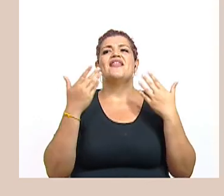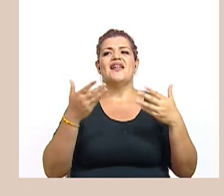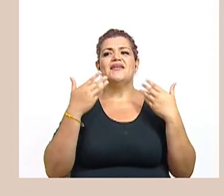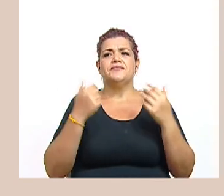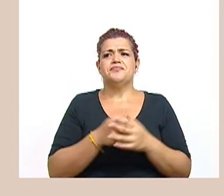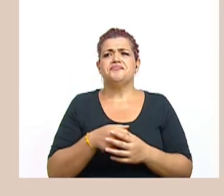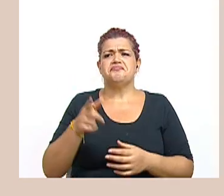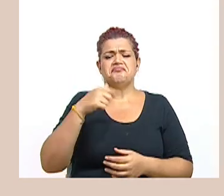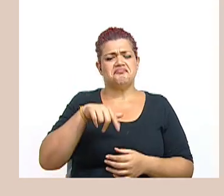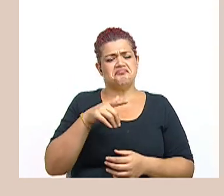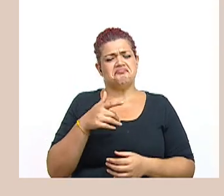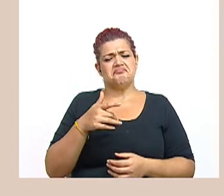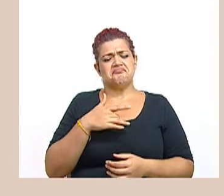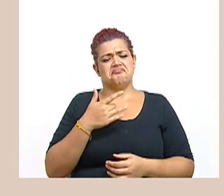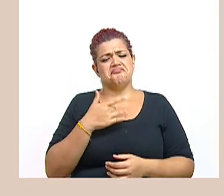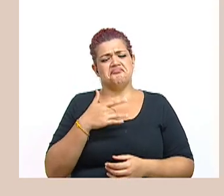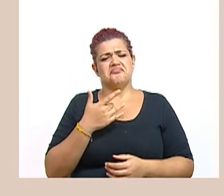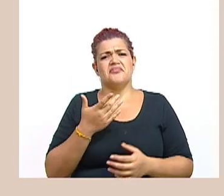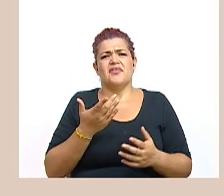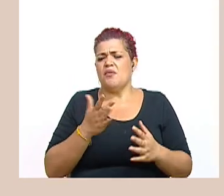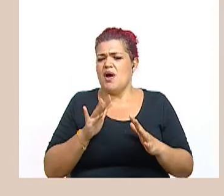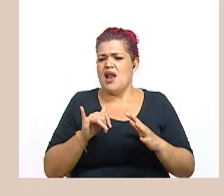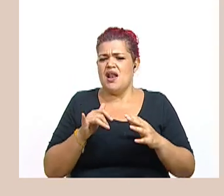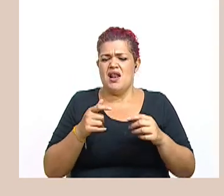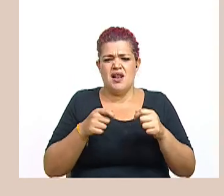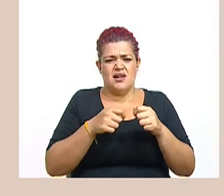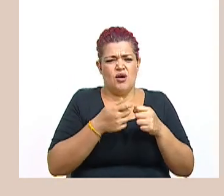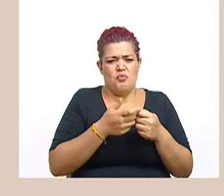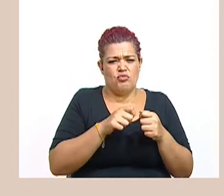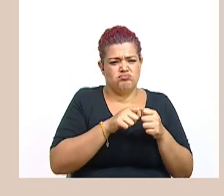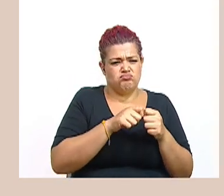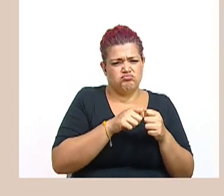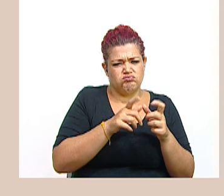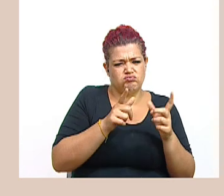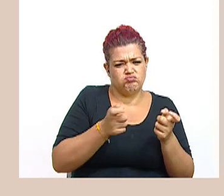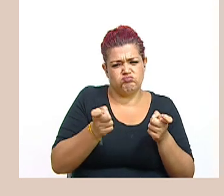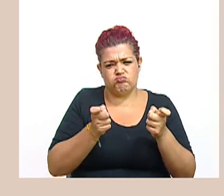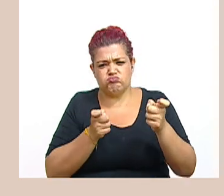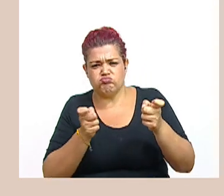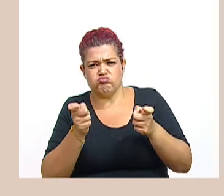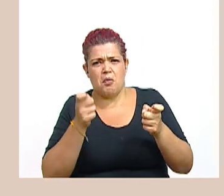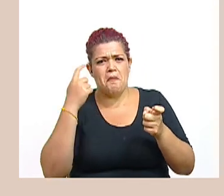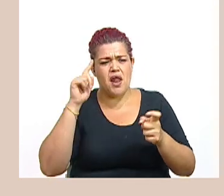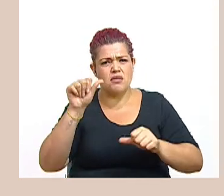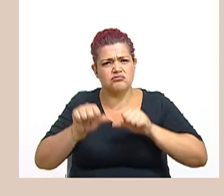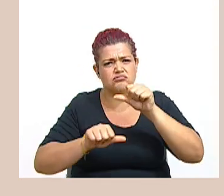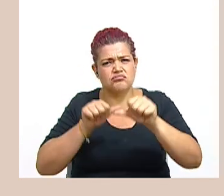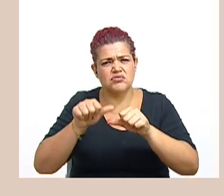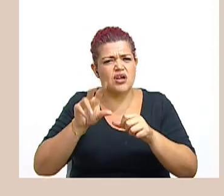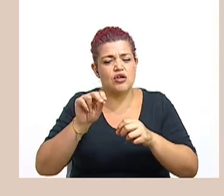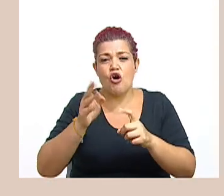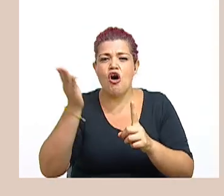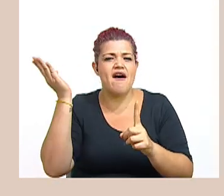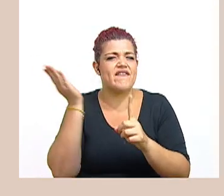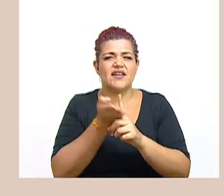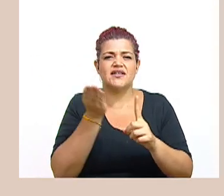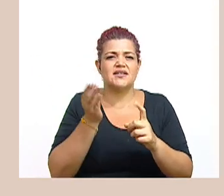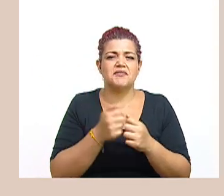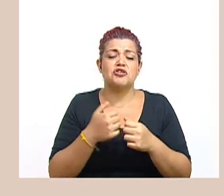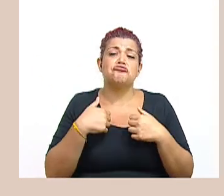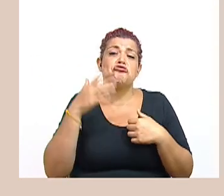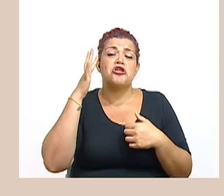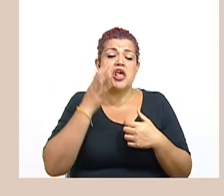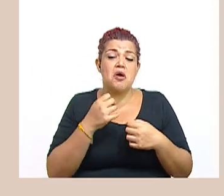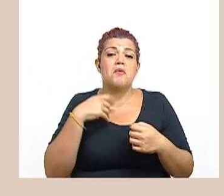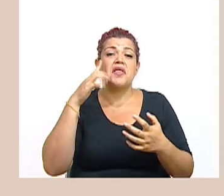establecido medidas para poder salir adelante y no sufrir tanta afectación. Creo que con todos estos testimonios